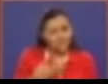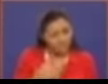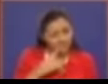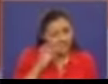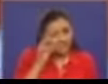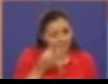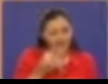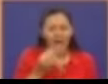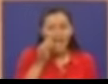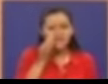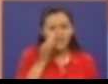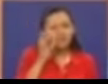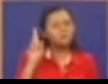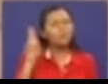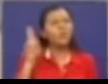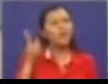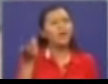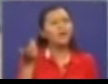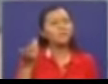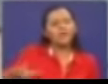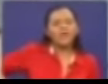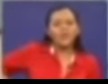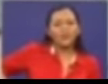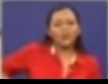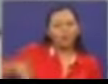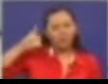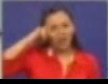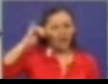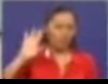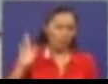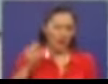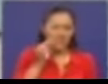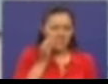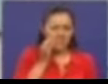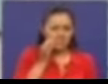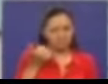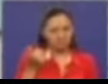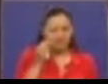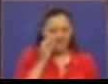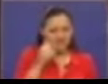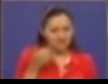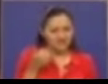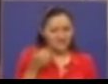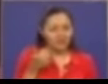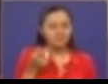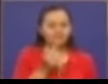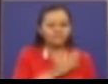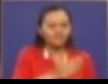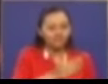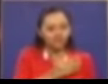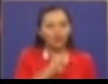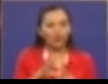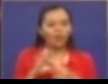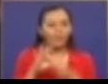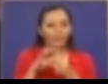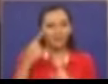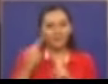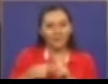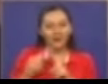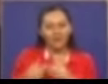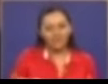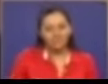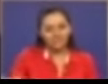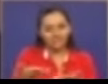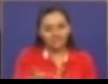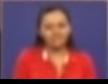Saben a chinchulín, bien preparadito. Un abrazo a todas las compañeras del mercado que nos atendieron con tanto